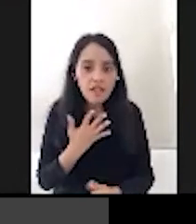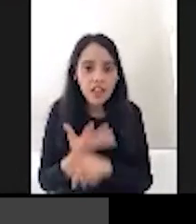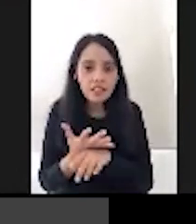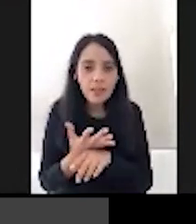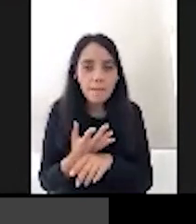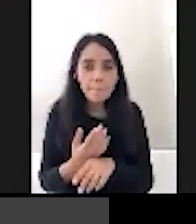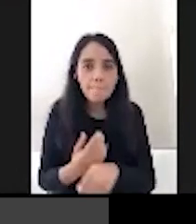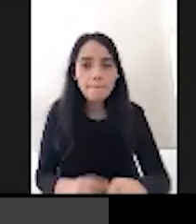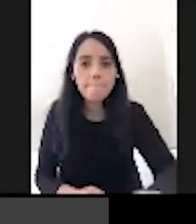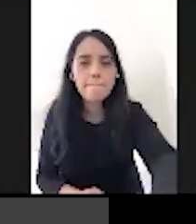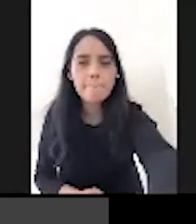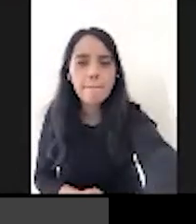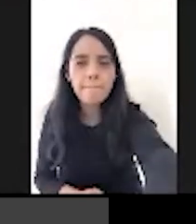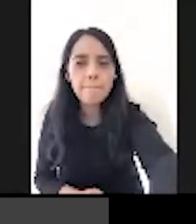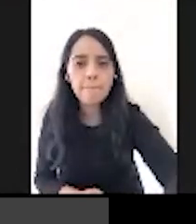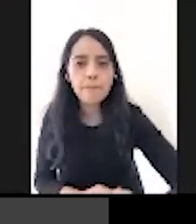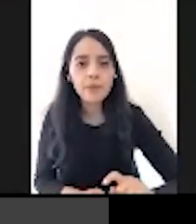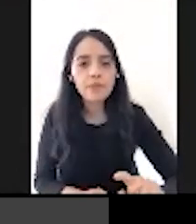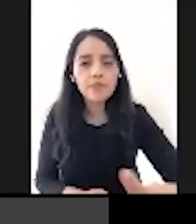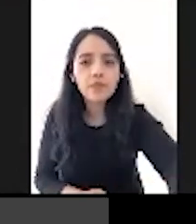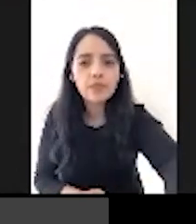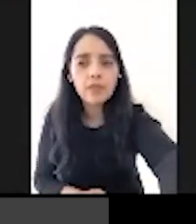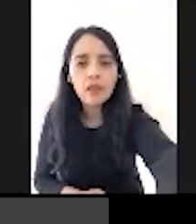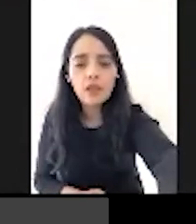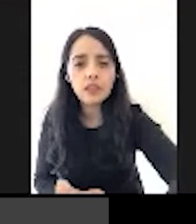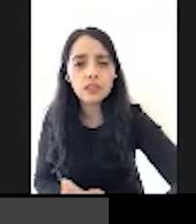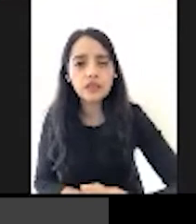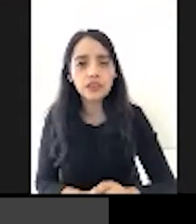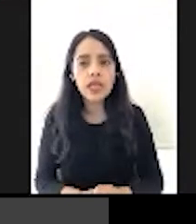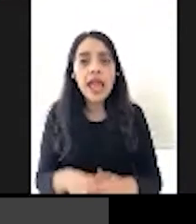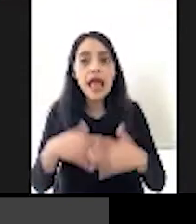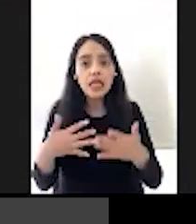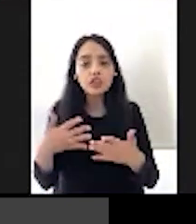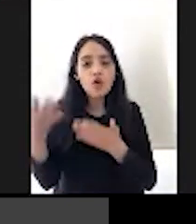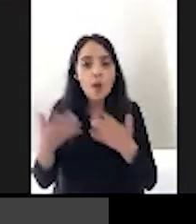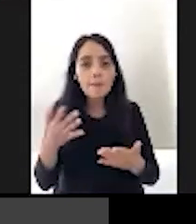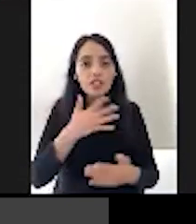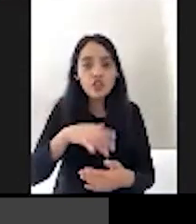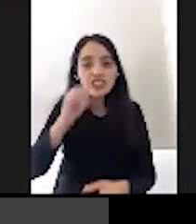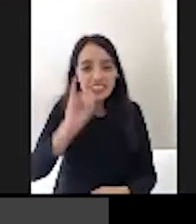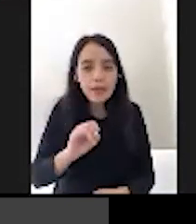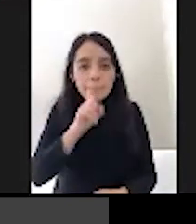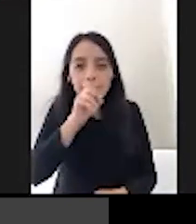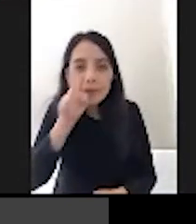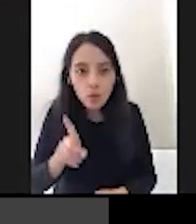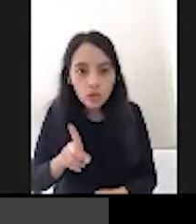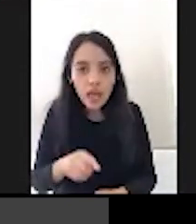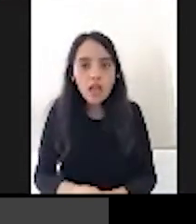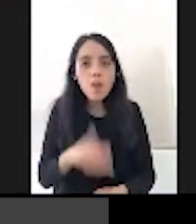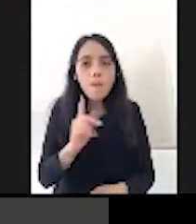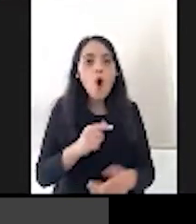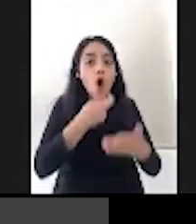nosotros, los que estamos realizando esta investigación, es no dejar de incorporar este tipo de preguntas. Más allá del éxito